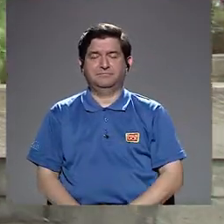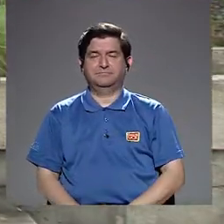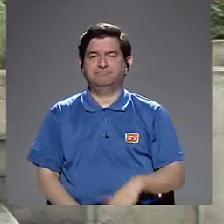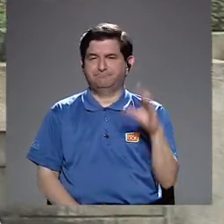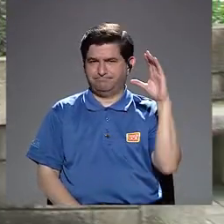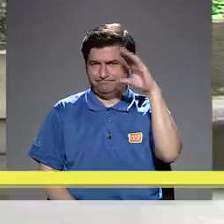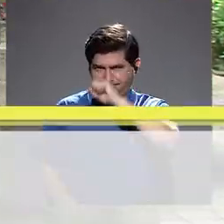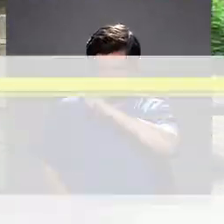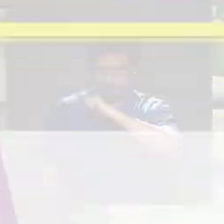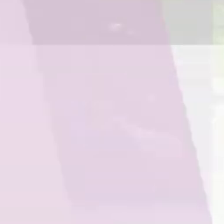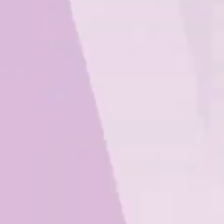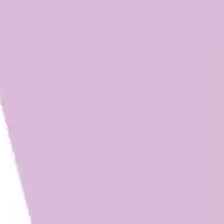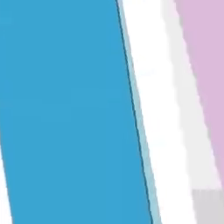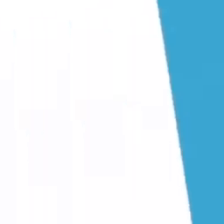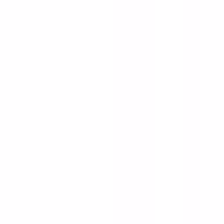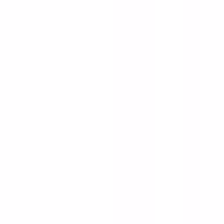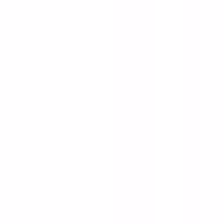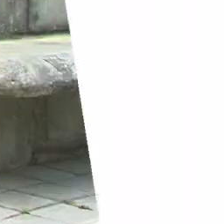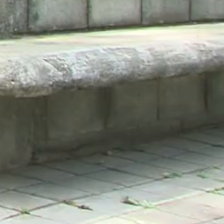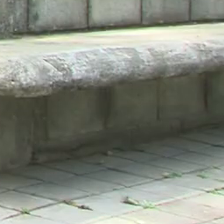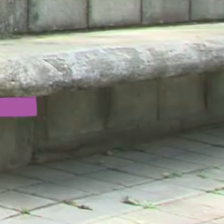Veamos.